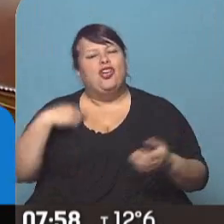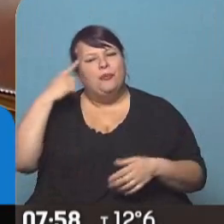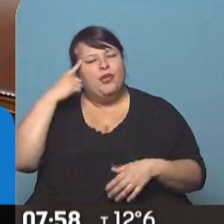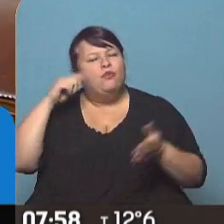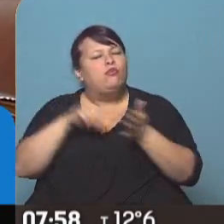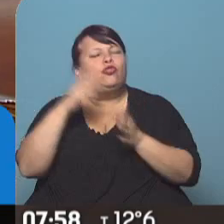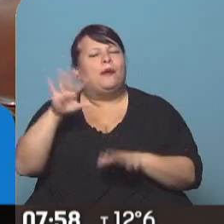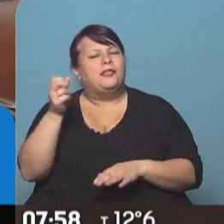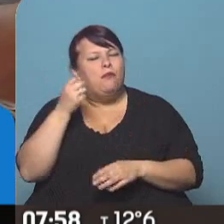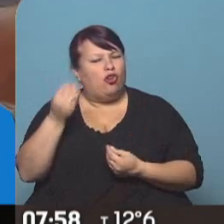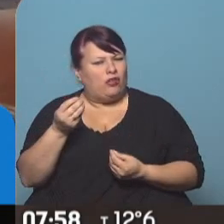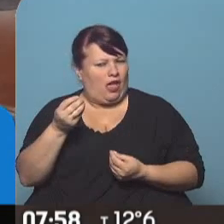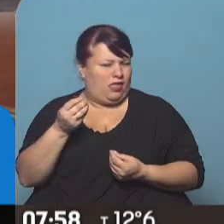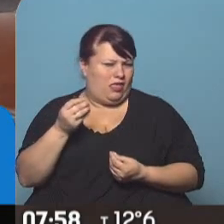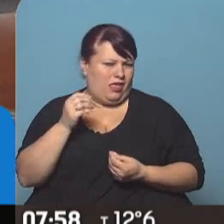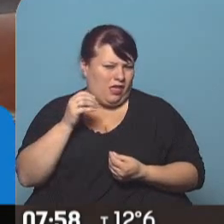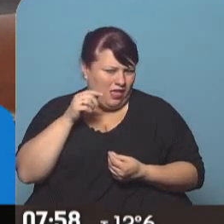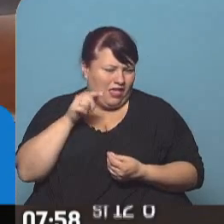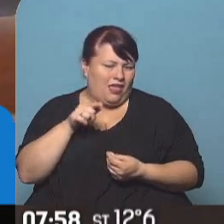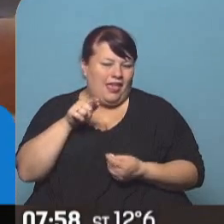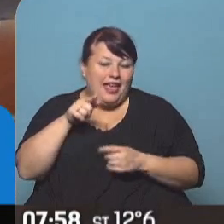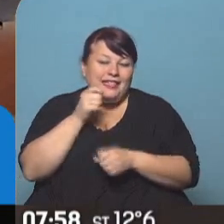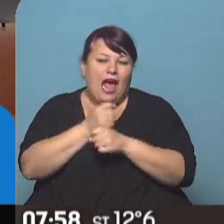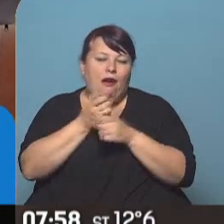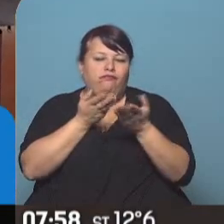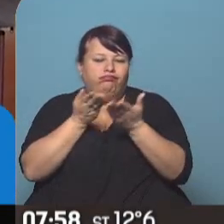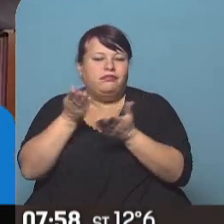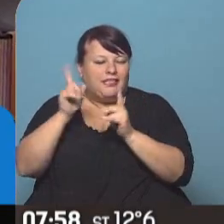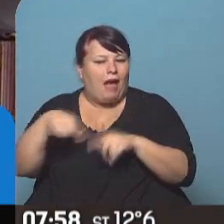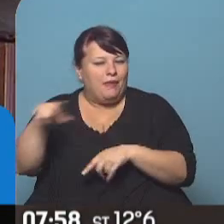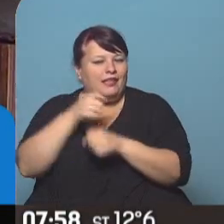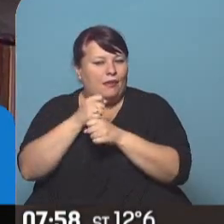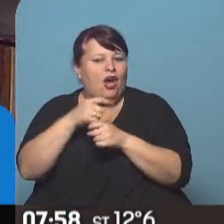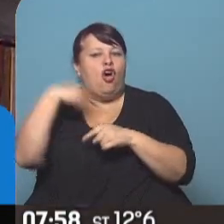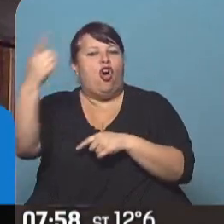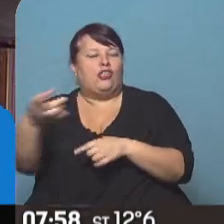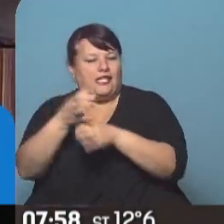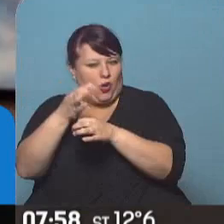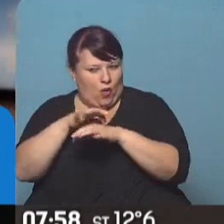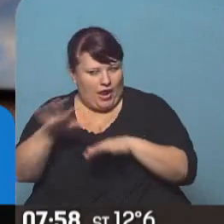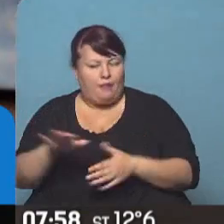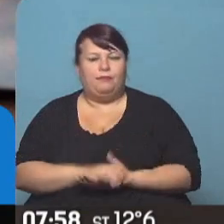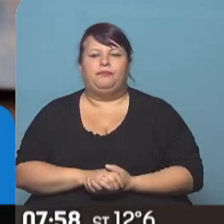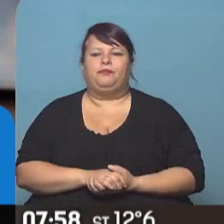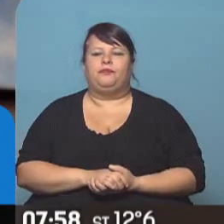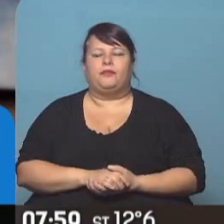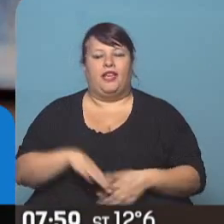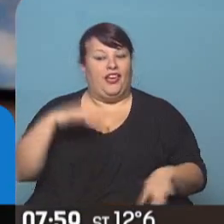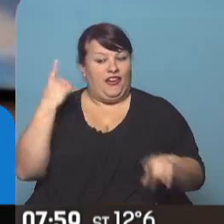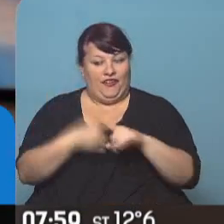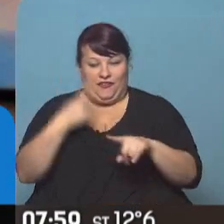punto es ese ese trabajo solidario que ellos también están haciendo con otras escuelas y pura